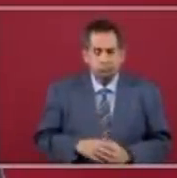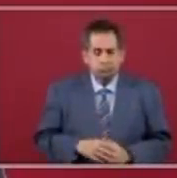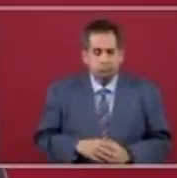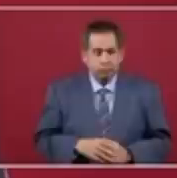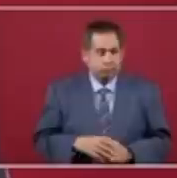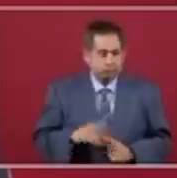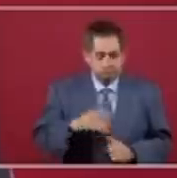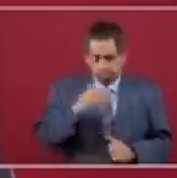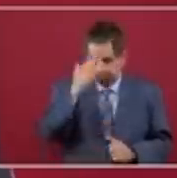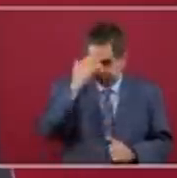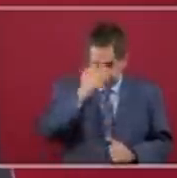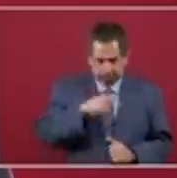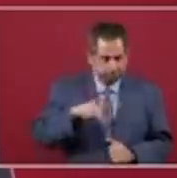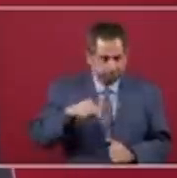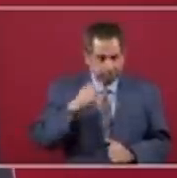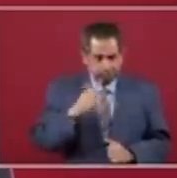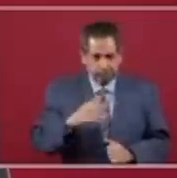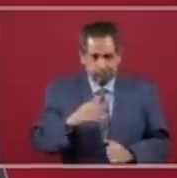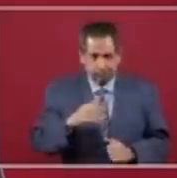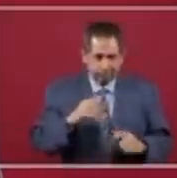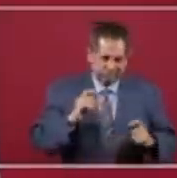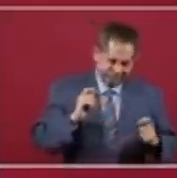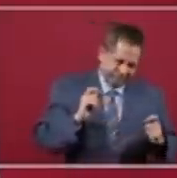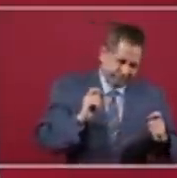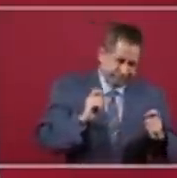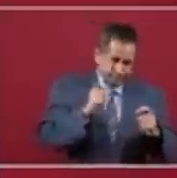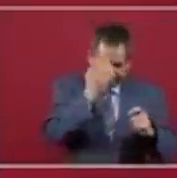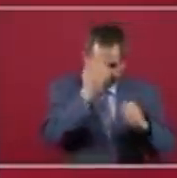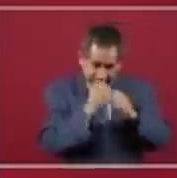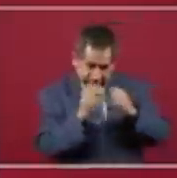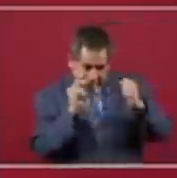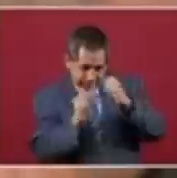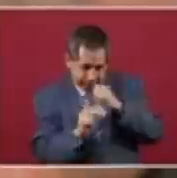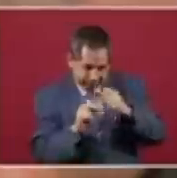conoce para transformarla.